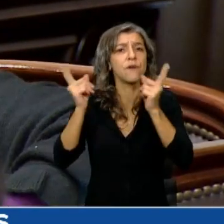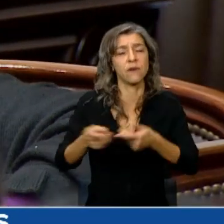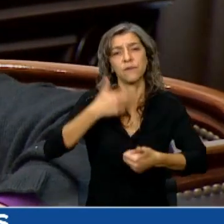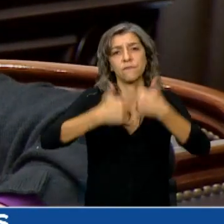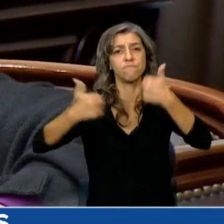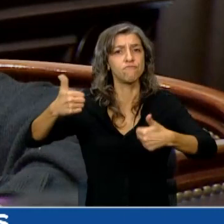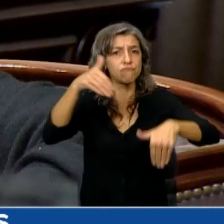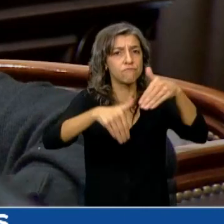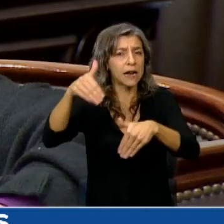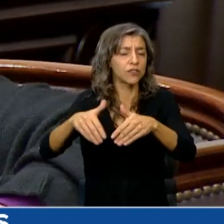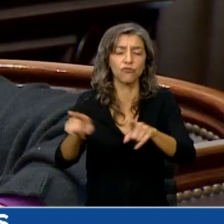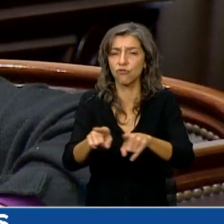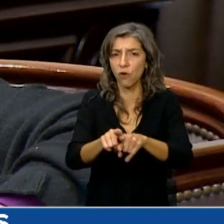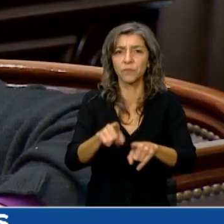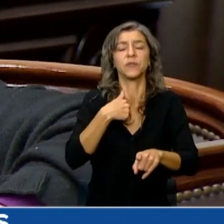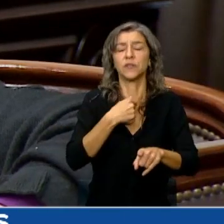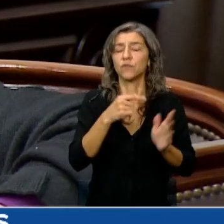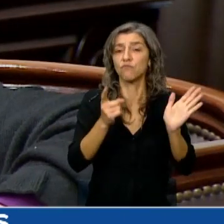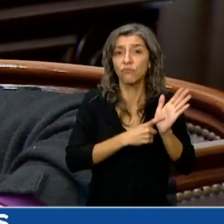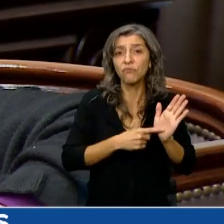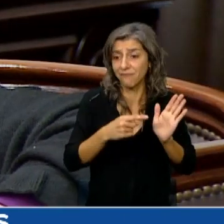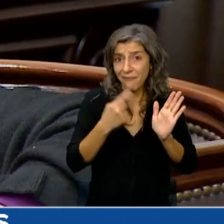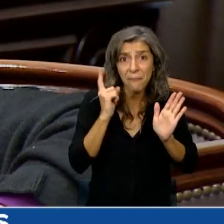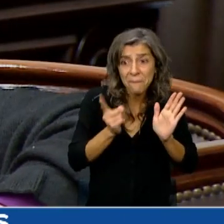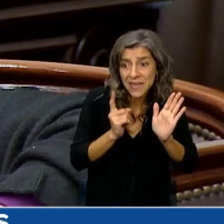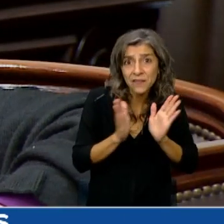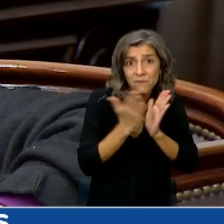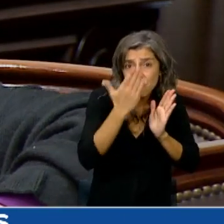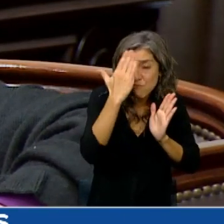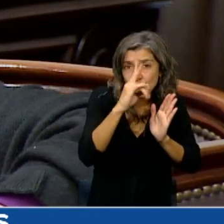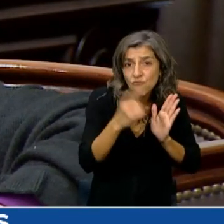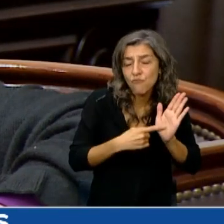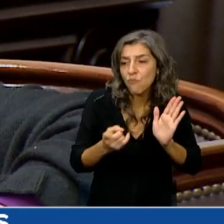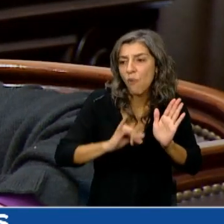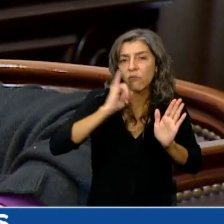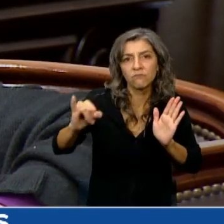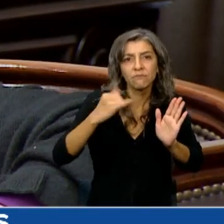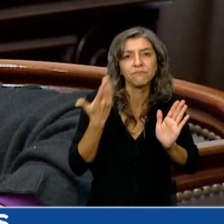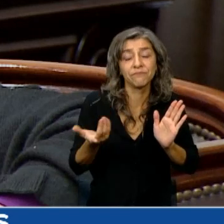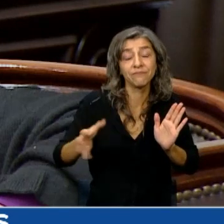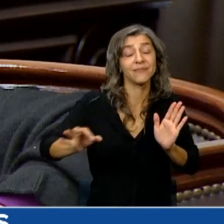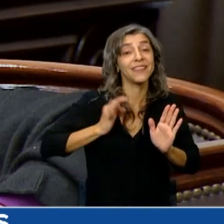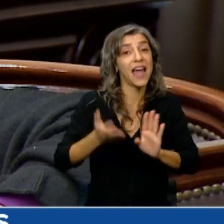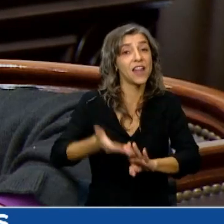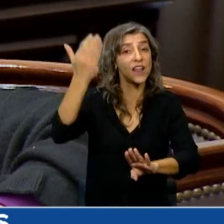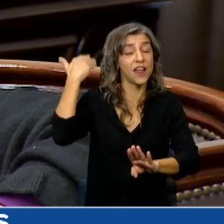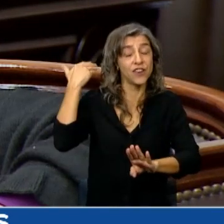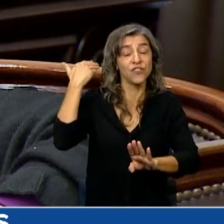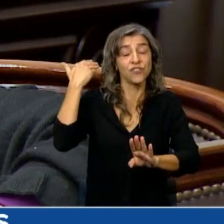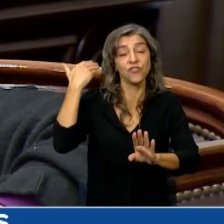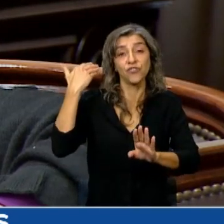positivas. Va más allá la Constitución, Presidenta, porque en el 75,